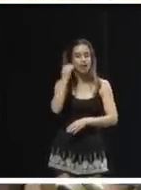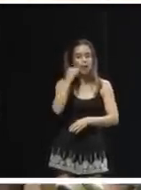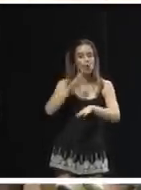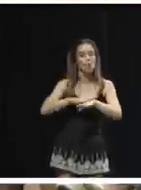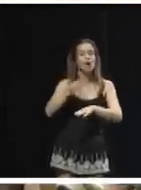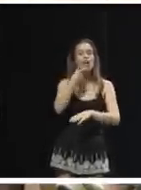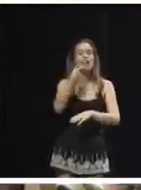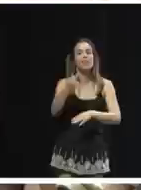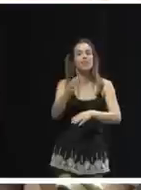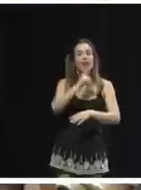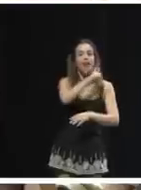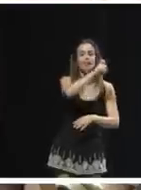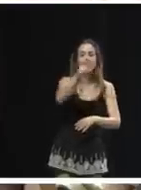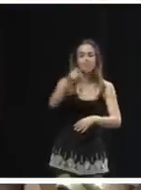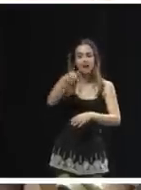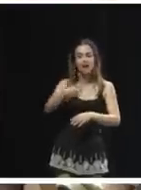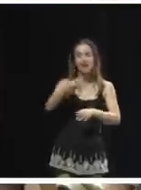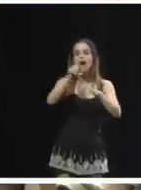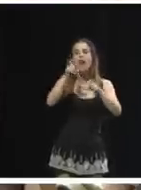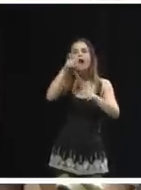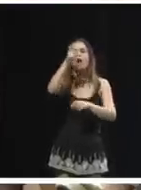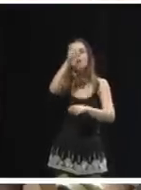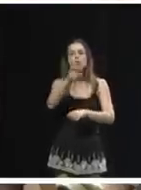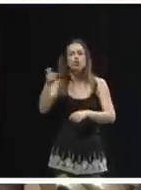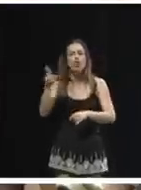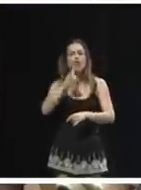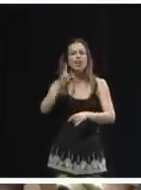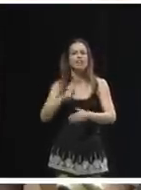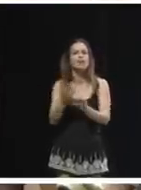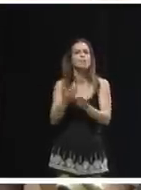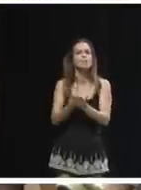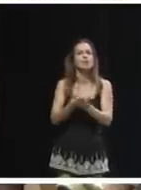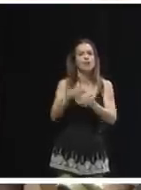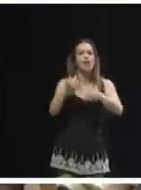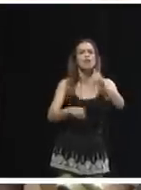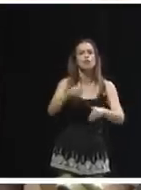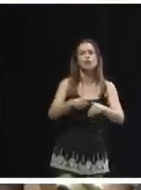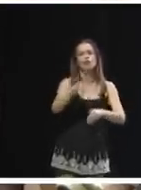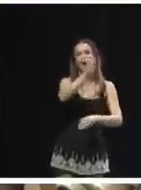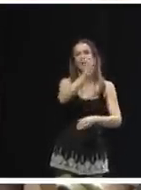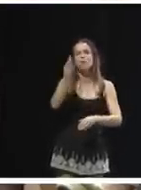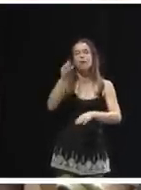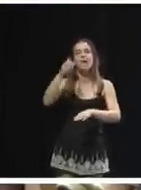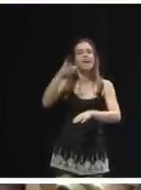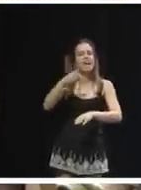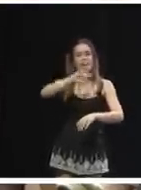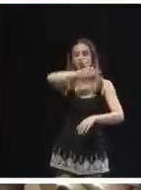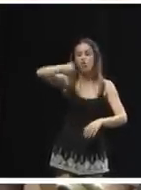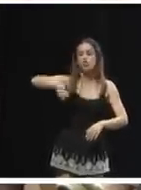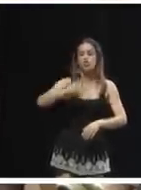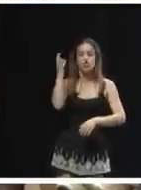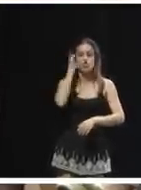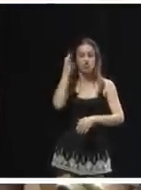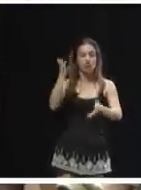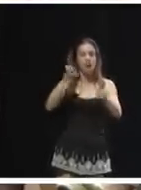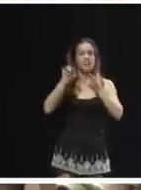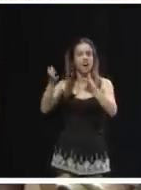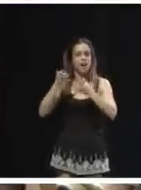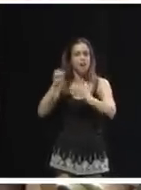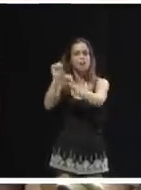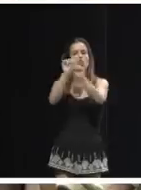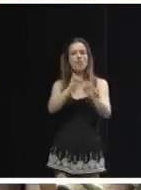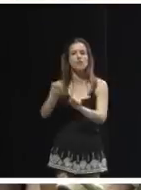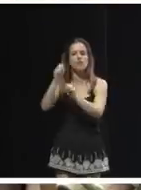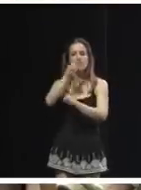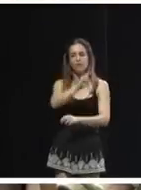decirle a los señores de las eléctricas que piden el voto para el Partido Popular que vamos a ganar nosotras, que salimos a defender el 23